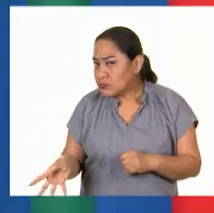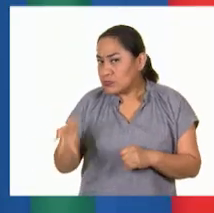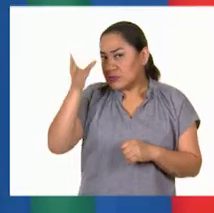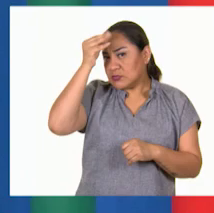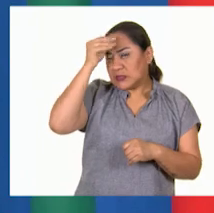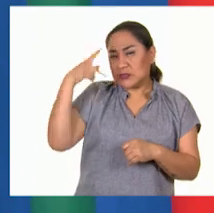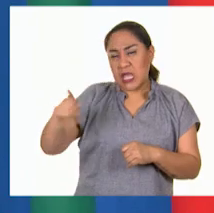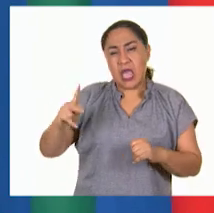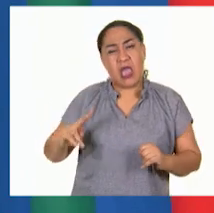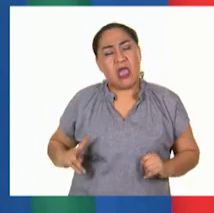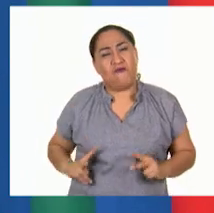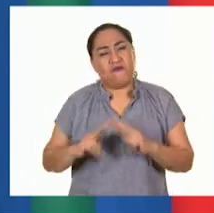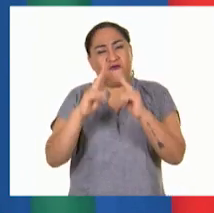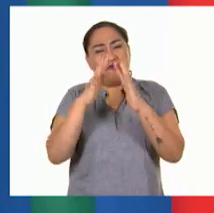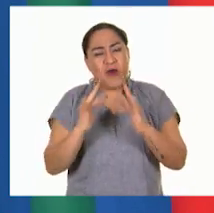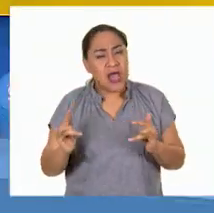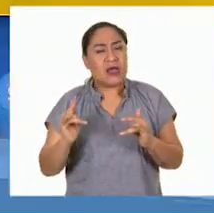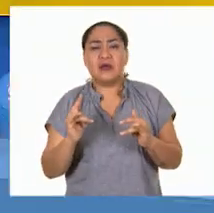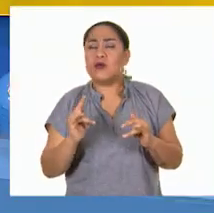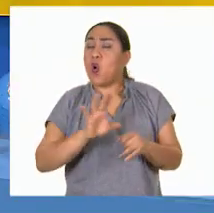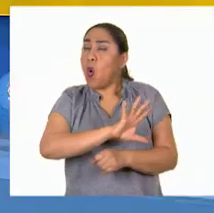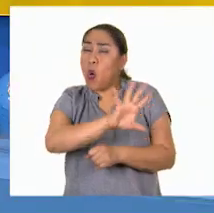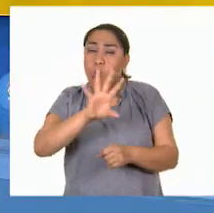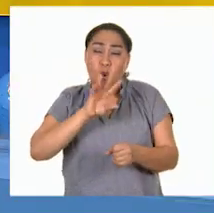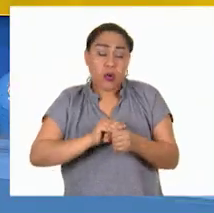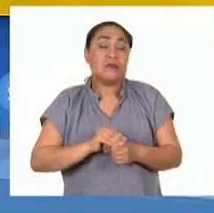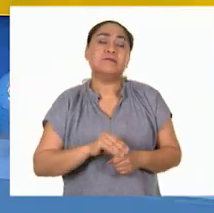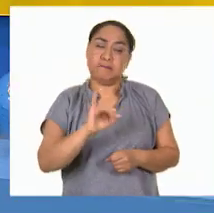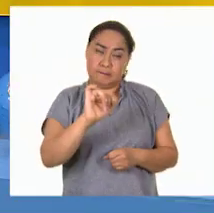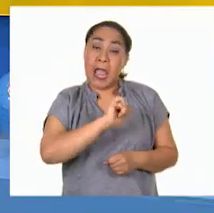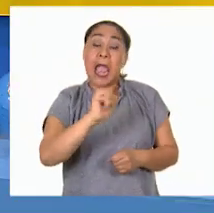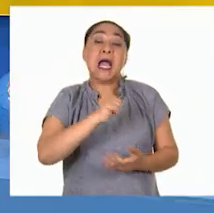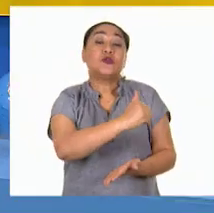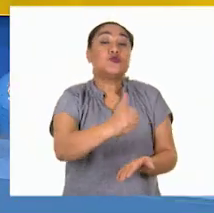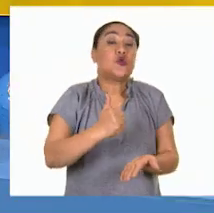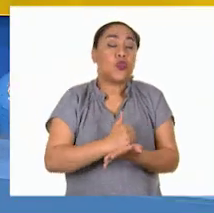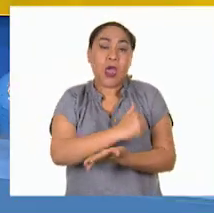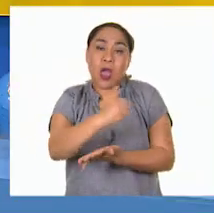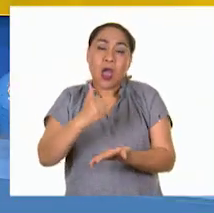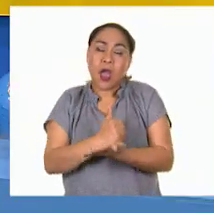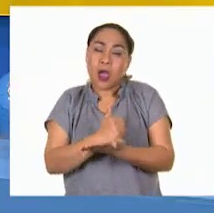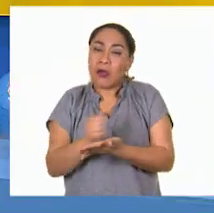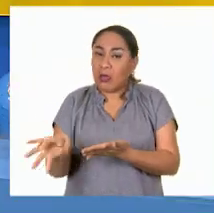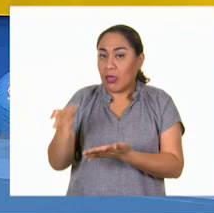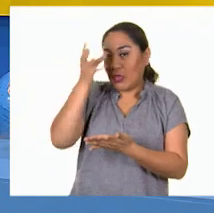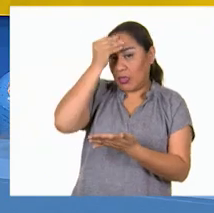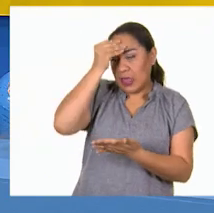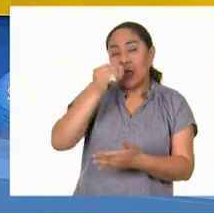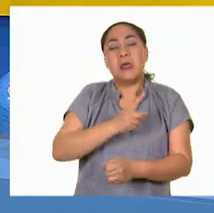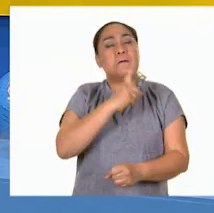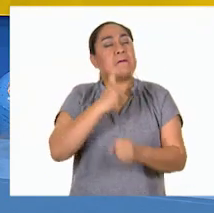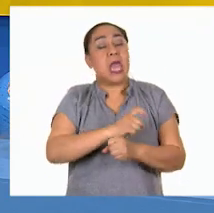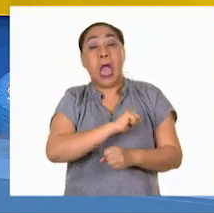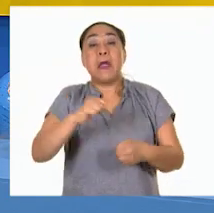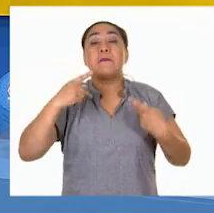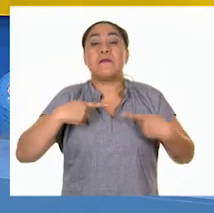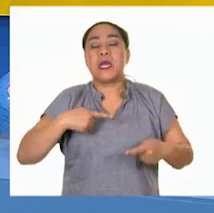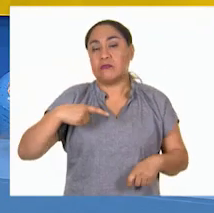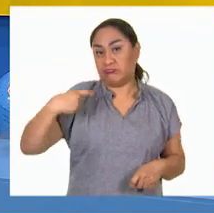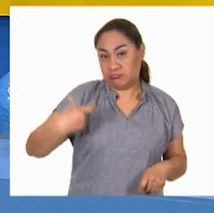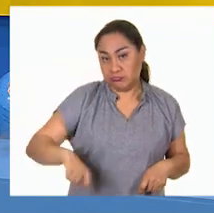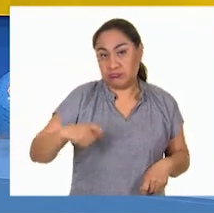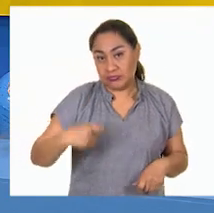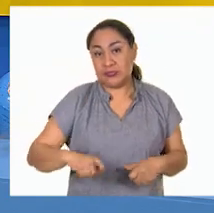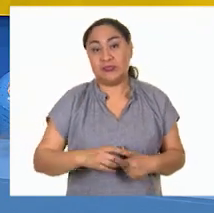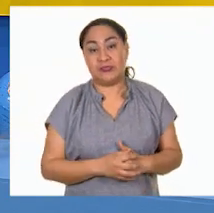a cada aspecto de la vida. De la vida en la ciudad, sobre todo, y específicamente de la vida de la gente adinerada.